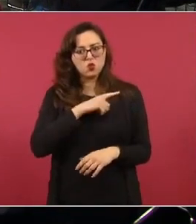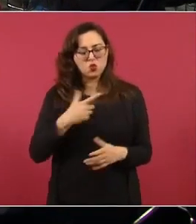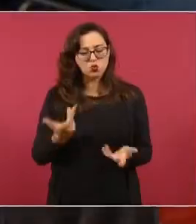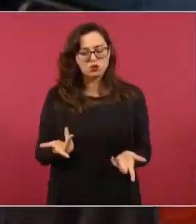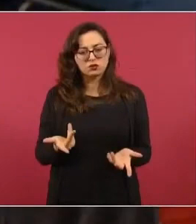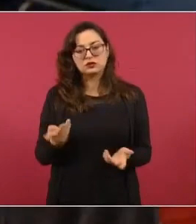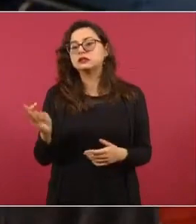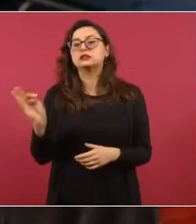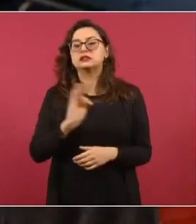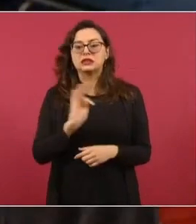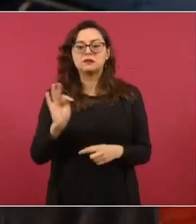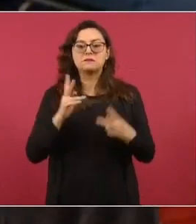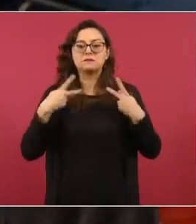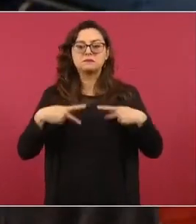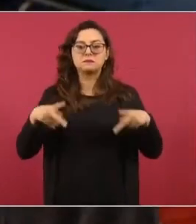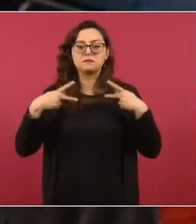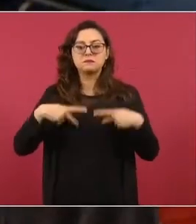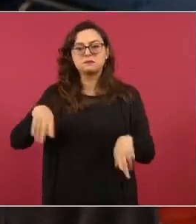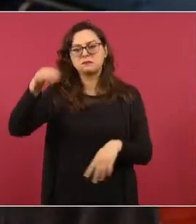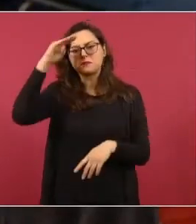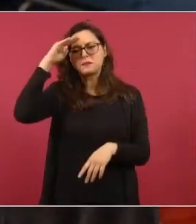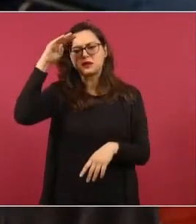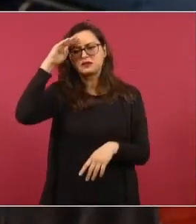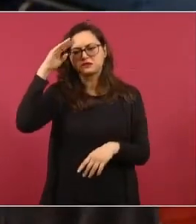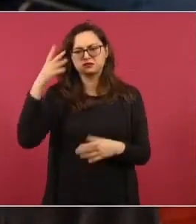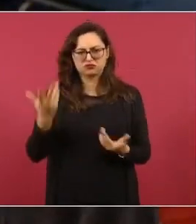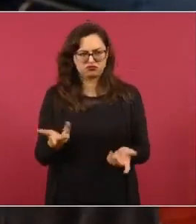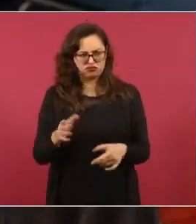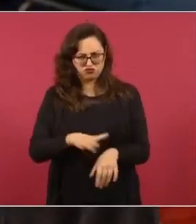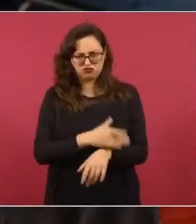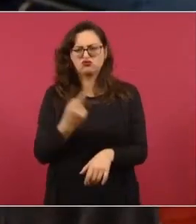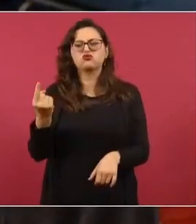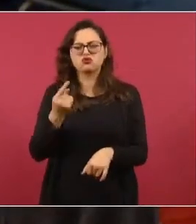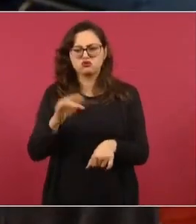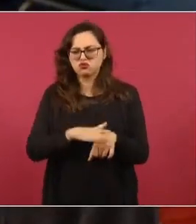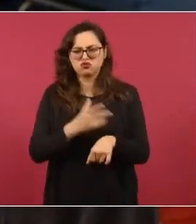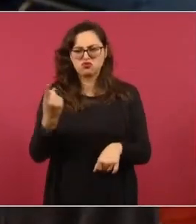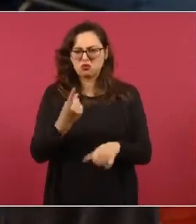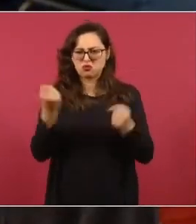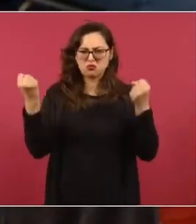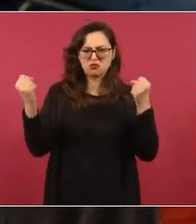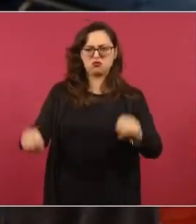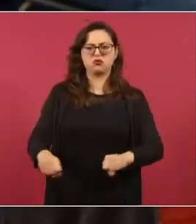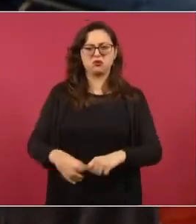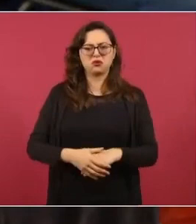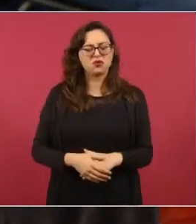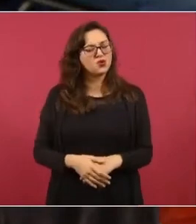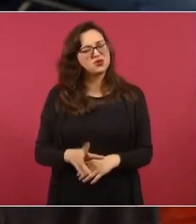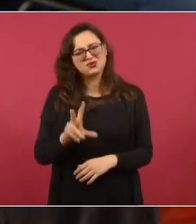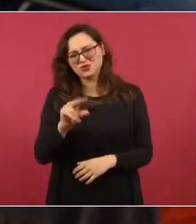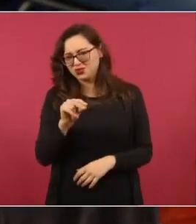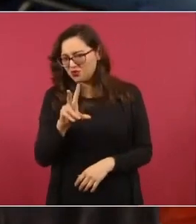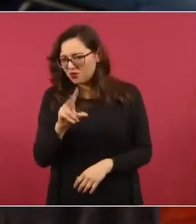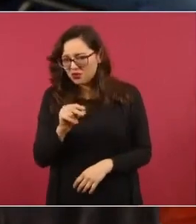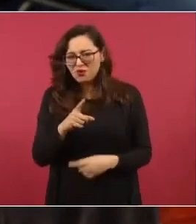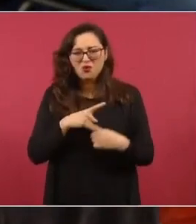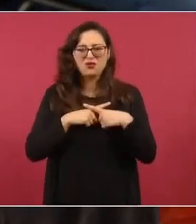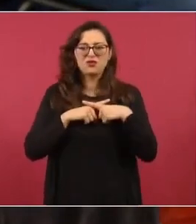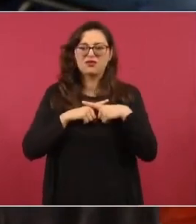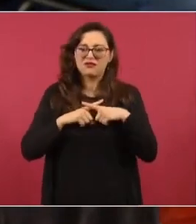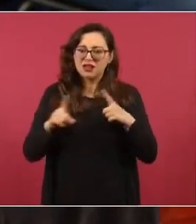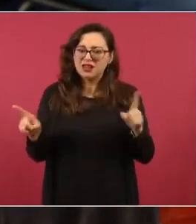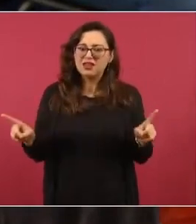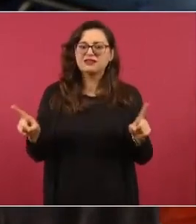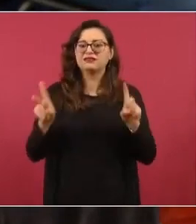esta situación es un tema de autoritarismo, pero no creo que se relacione con esta